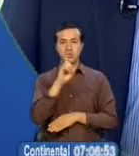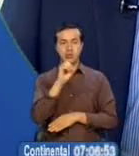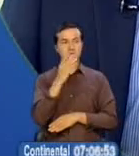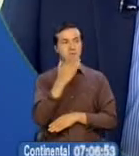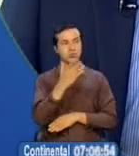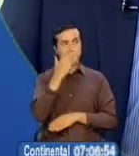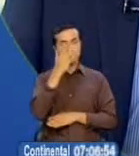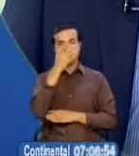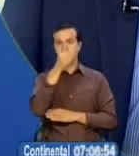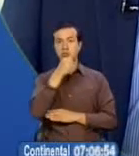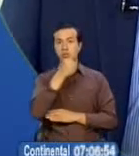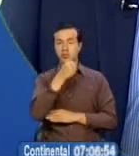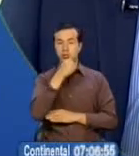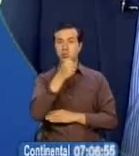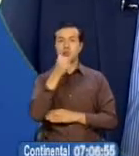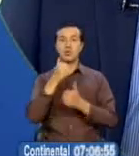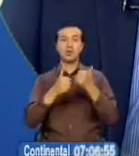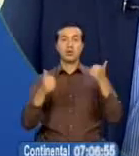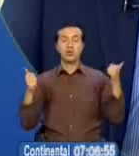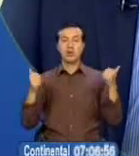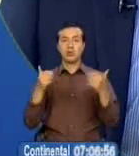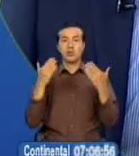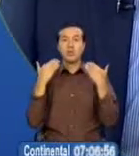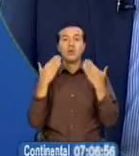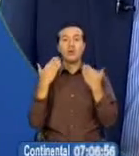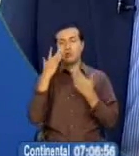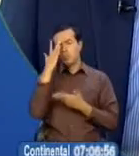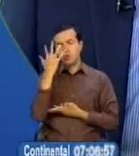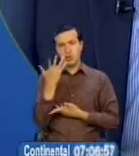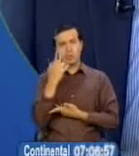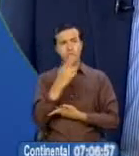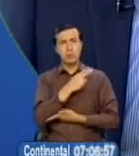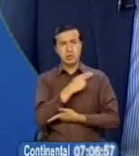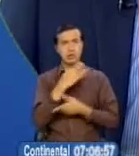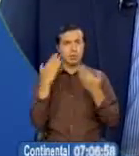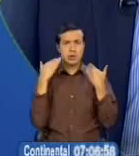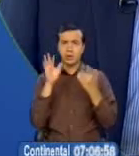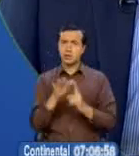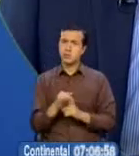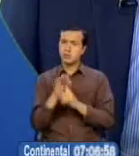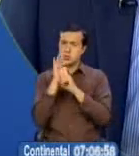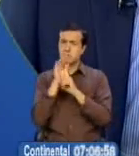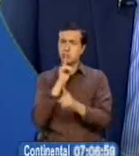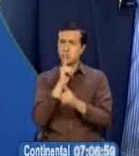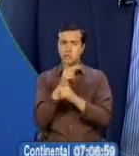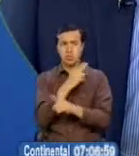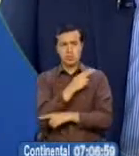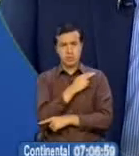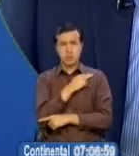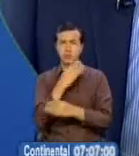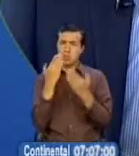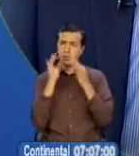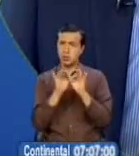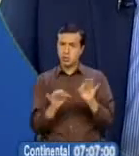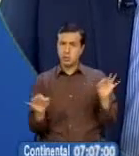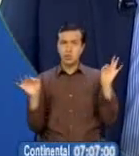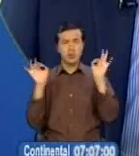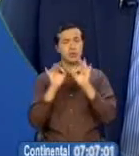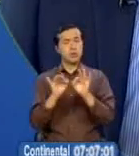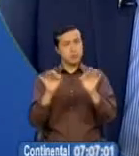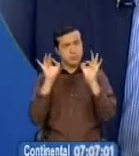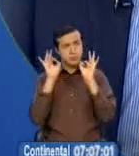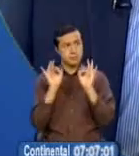qué estoy entrevistando a los candidatos a la Universidad de Guayaquil? Me dirán, porque la Universidad de Guayaquil es emblemática, porque la Universidad de Guayaquil es importante, es